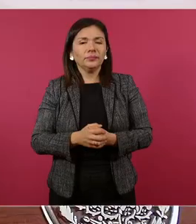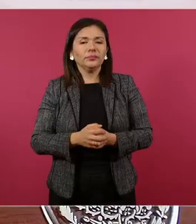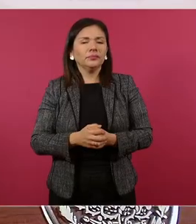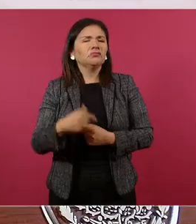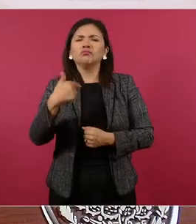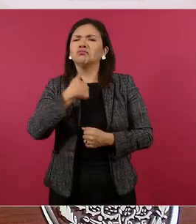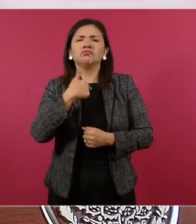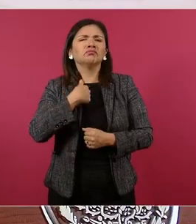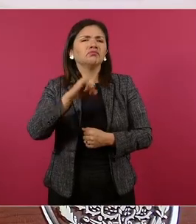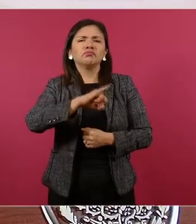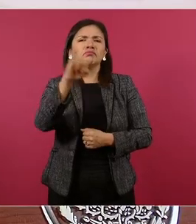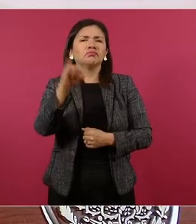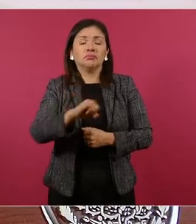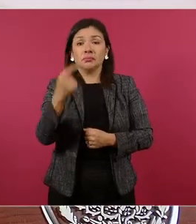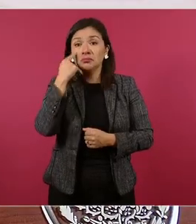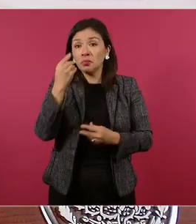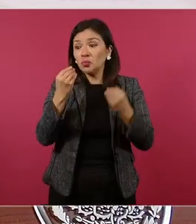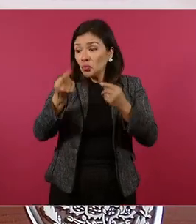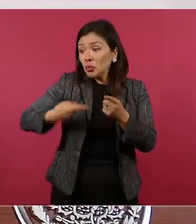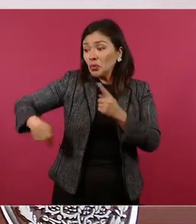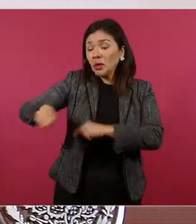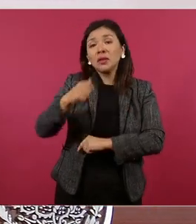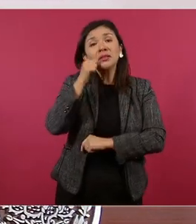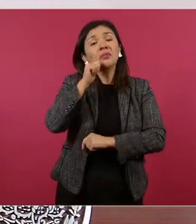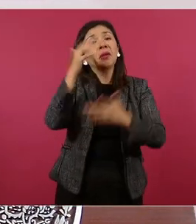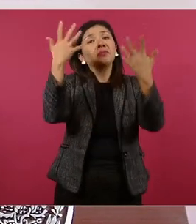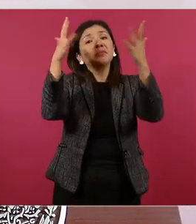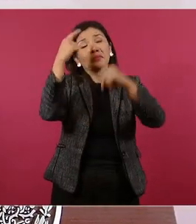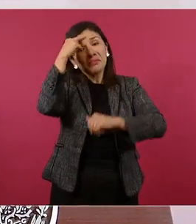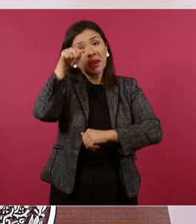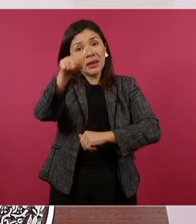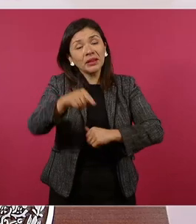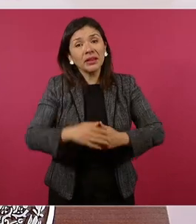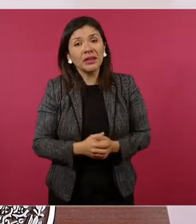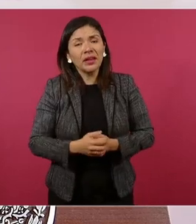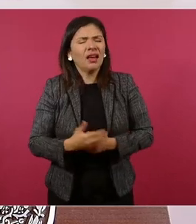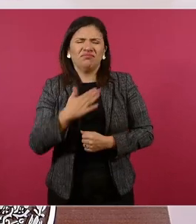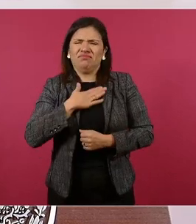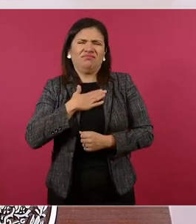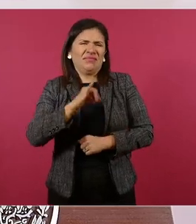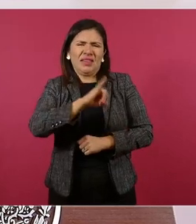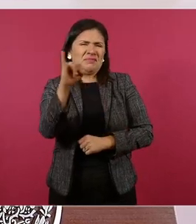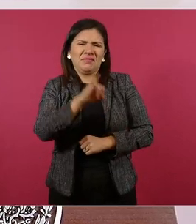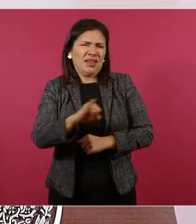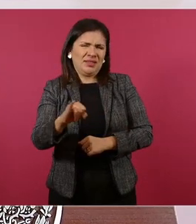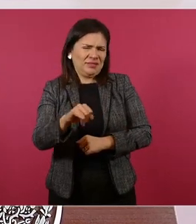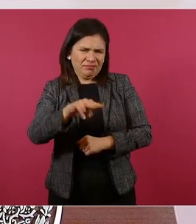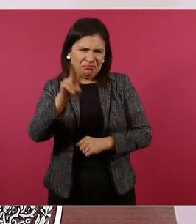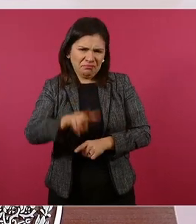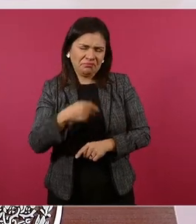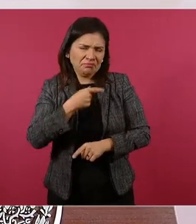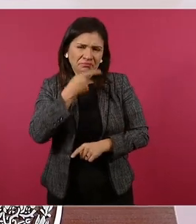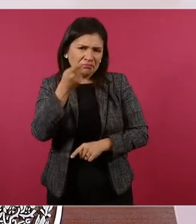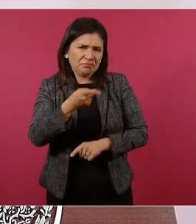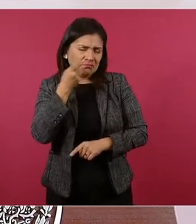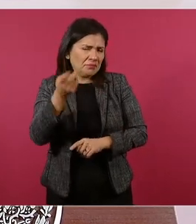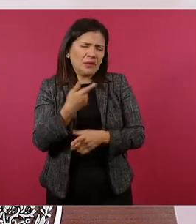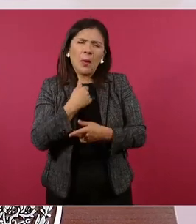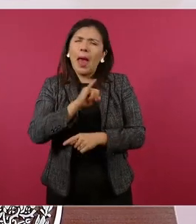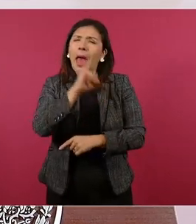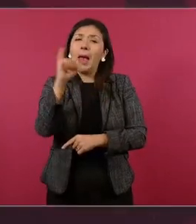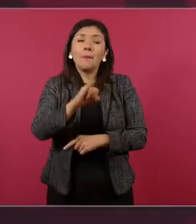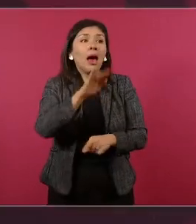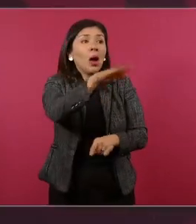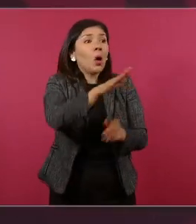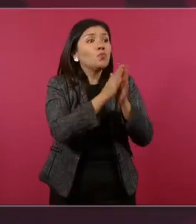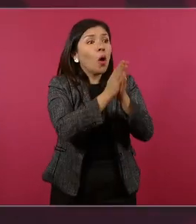hecho y muchos que están aquí que le aplauden nunca nunca lo he hecho este reina le he pedido a nadie